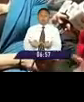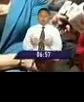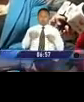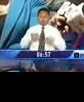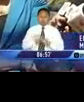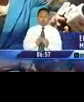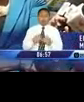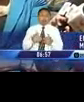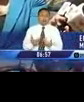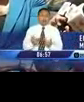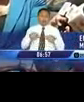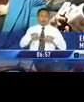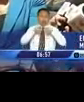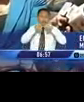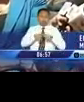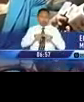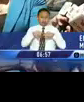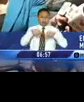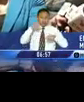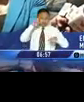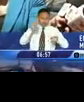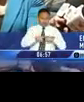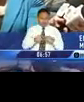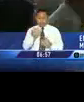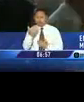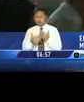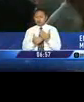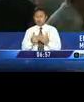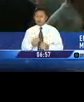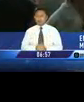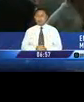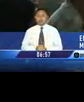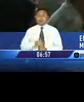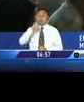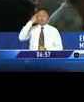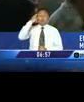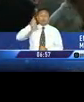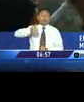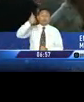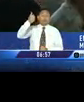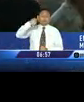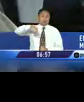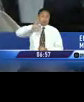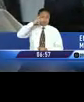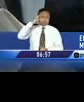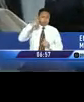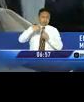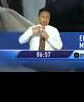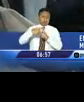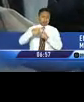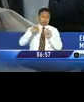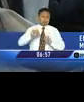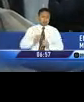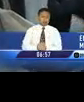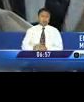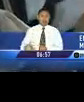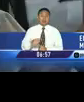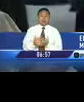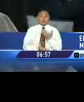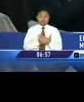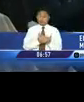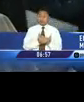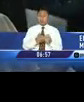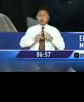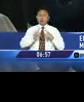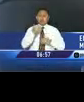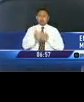cómo vamos a dar seguimiento ya a los acuerdos establecidos. Del gobierno son más optimistas y creen que, a pesar de no ser un asunto sencillo, se